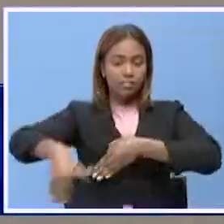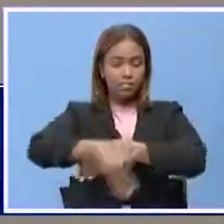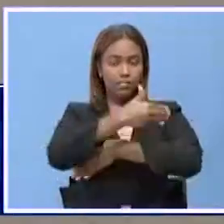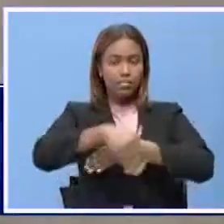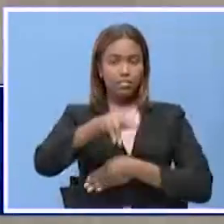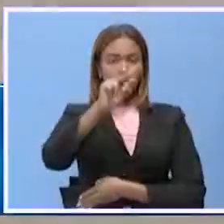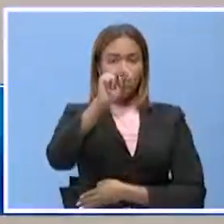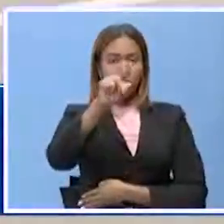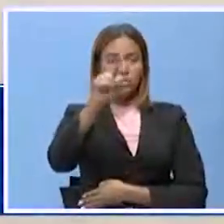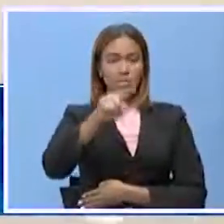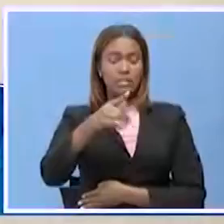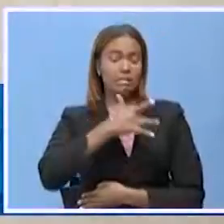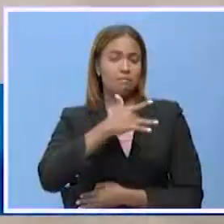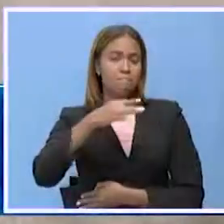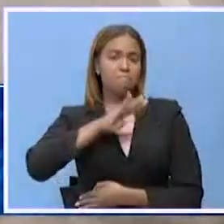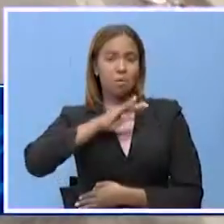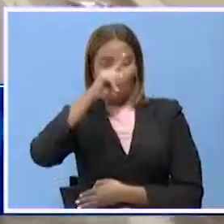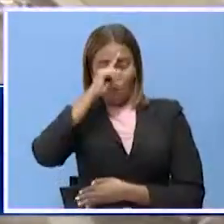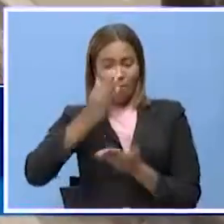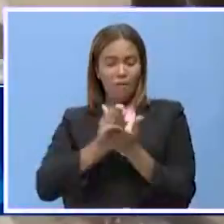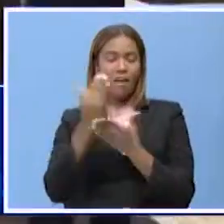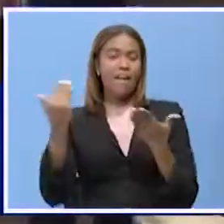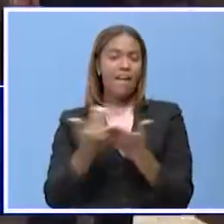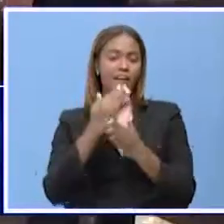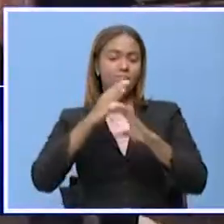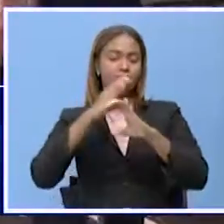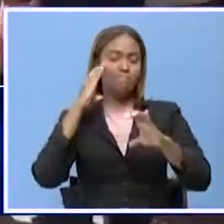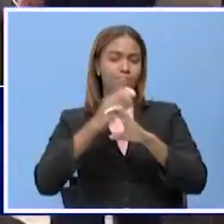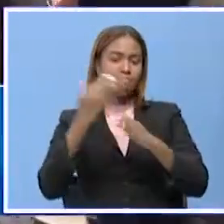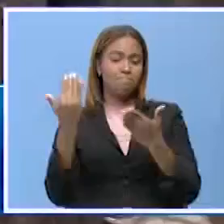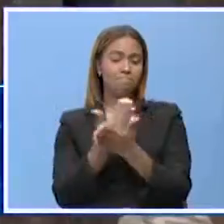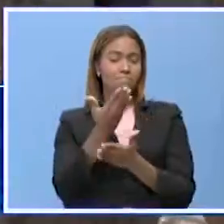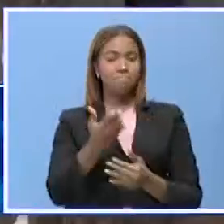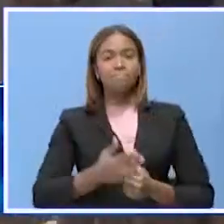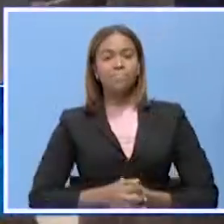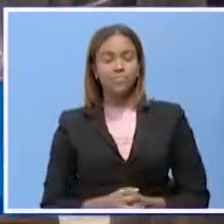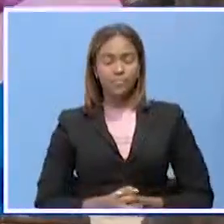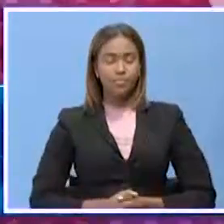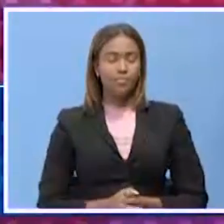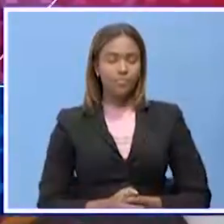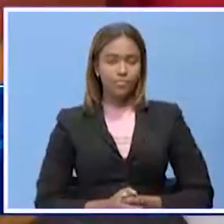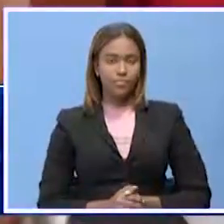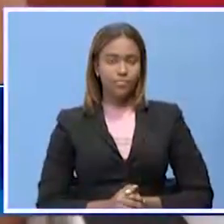de Cáceres, satisfechos por la entrada en funcionamiento de modernos autobuses.